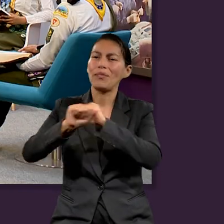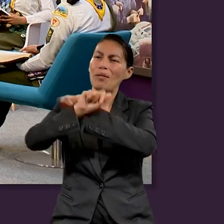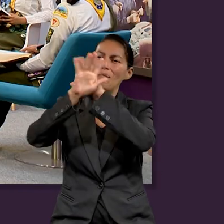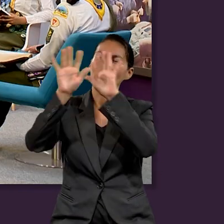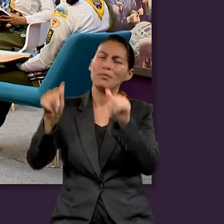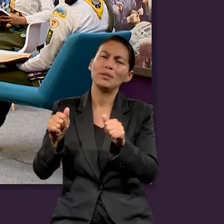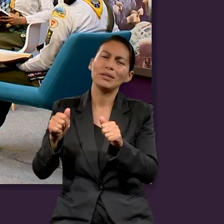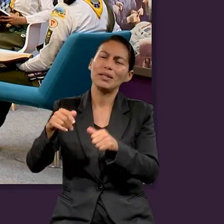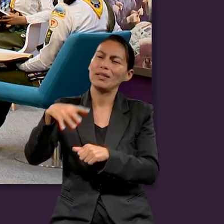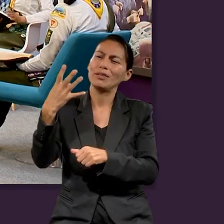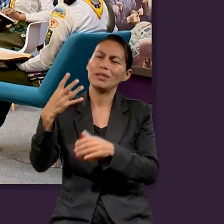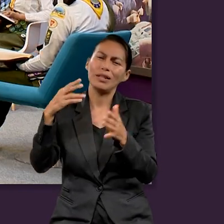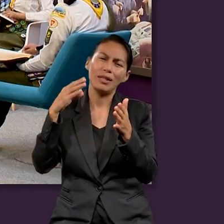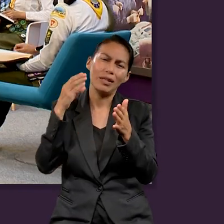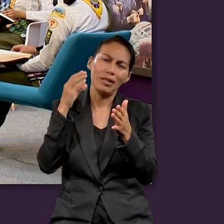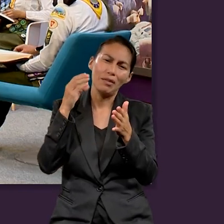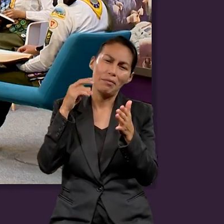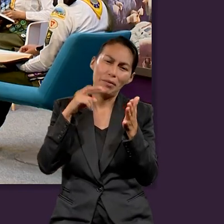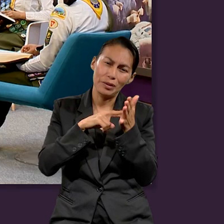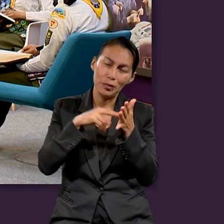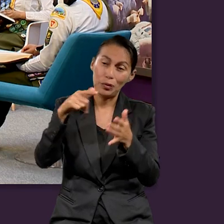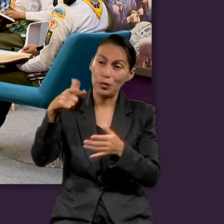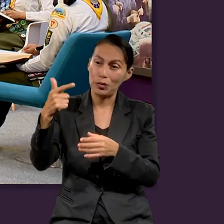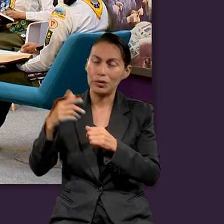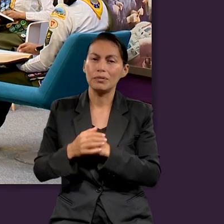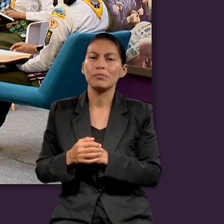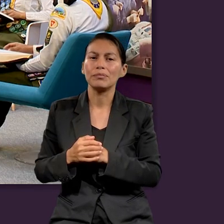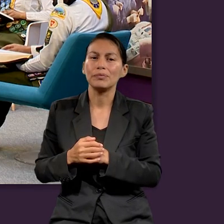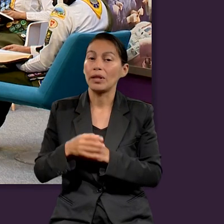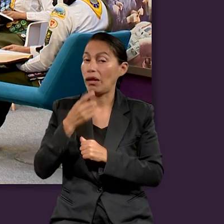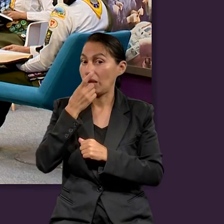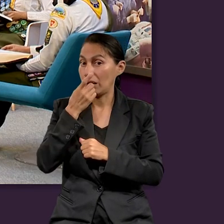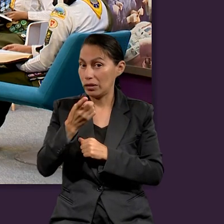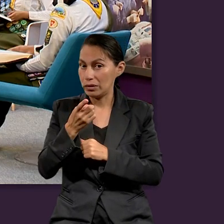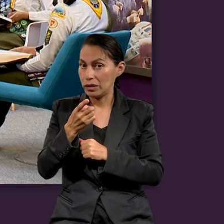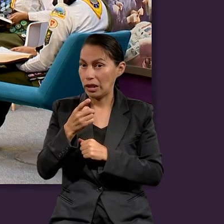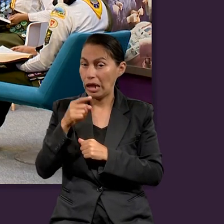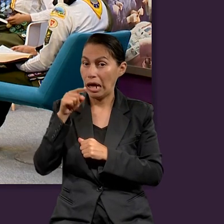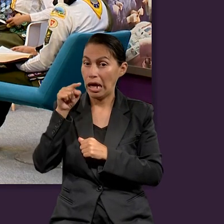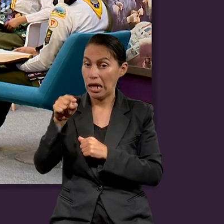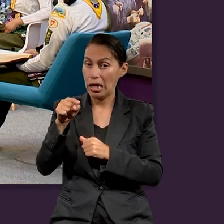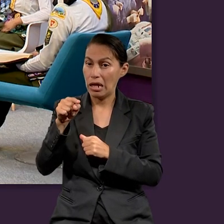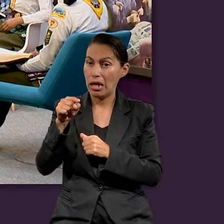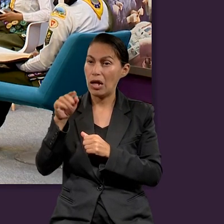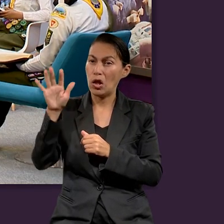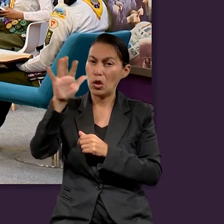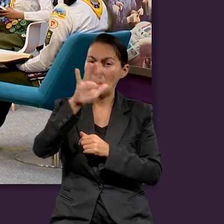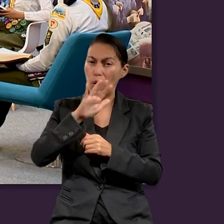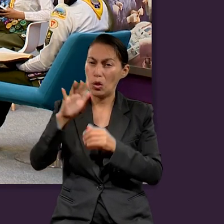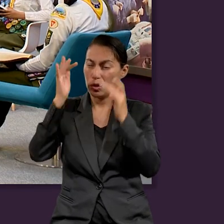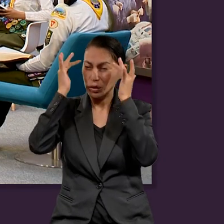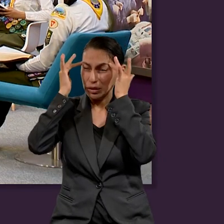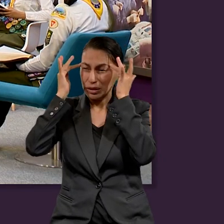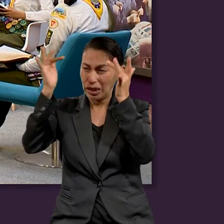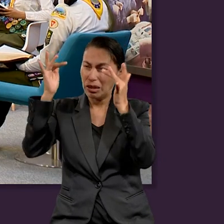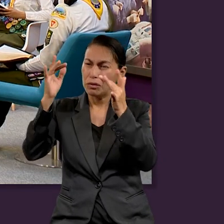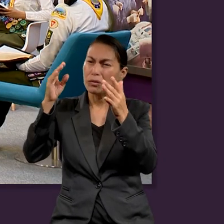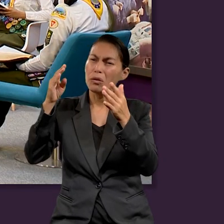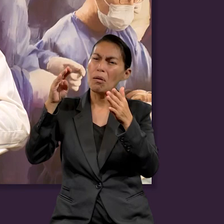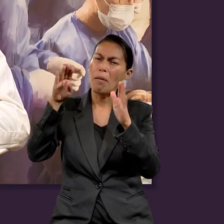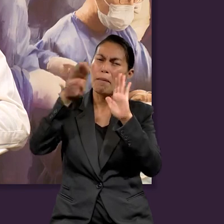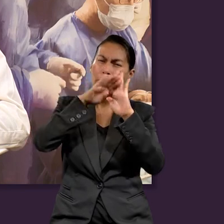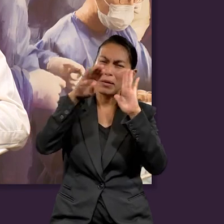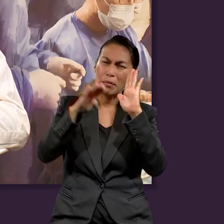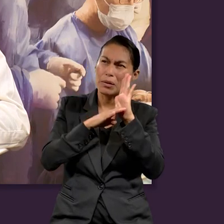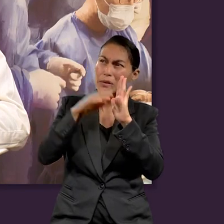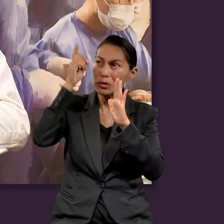Apocalipsis 14 y el verso 12 dice aquí está la paciencia de los santos